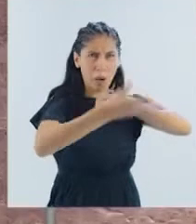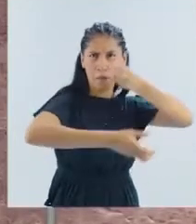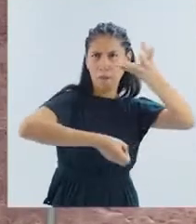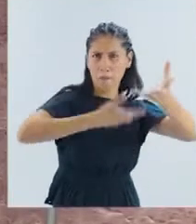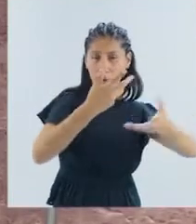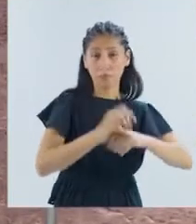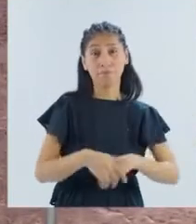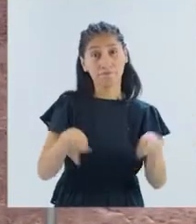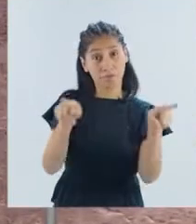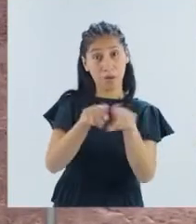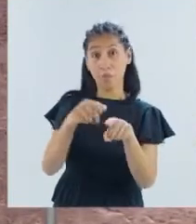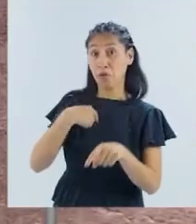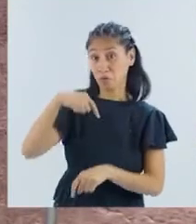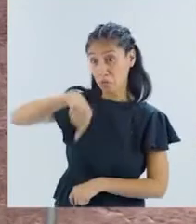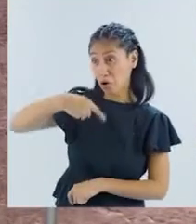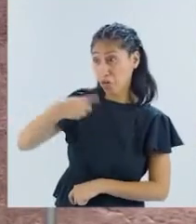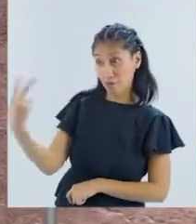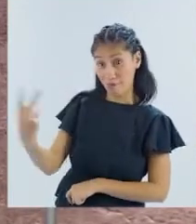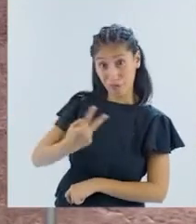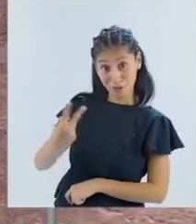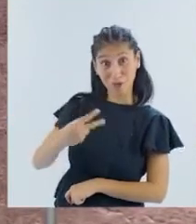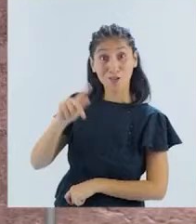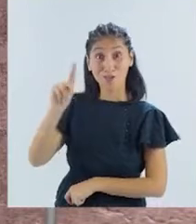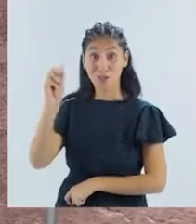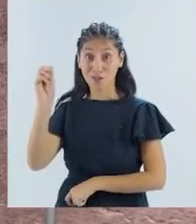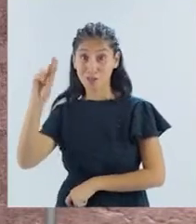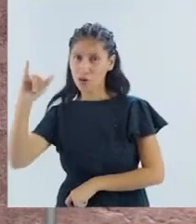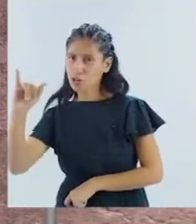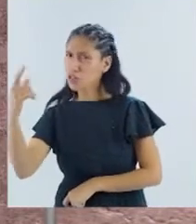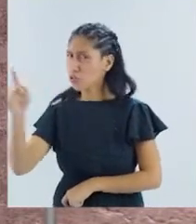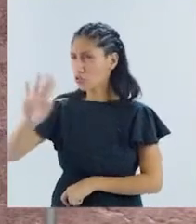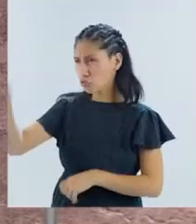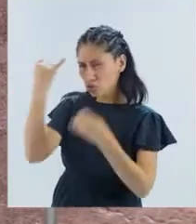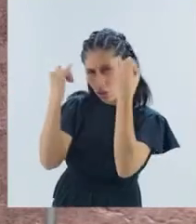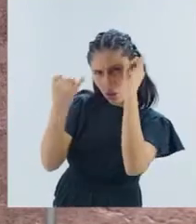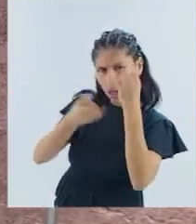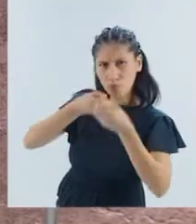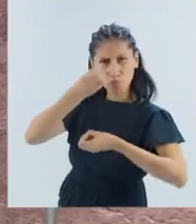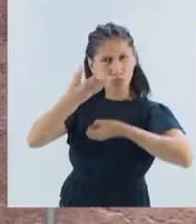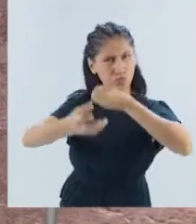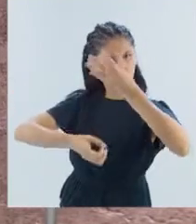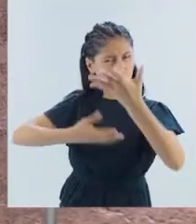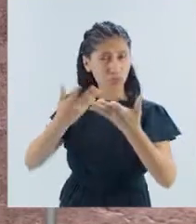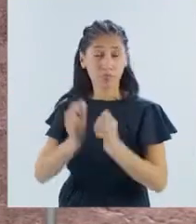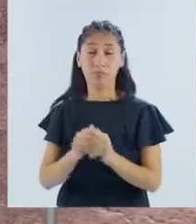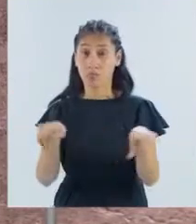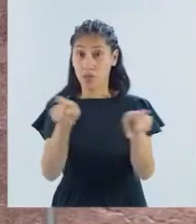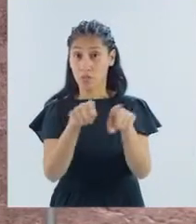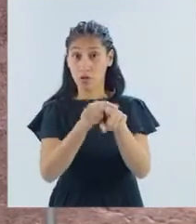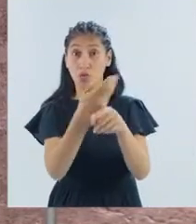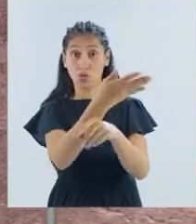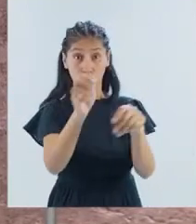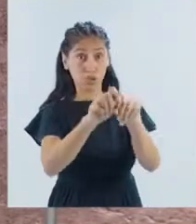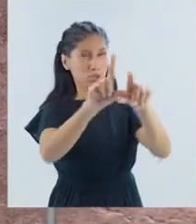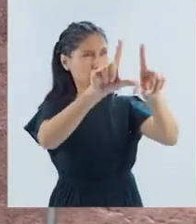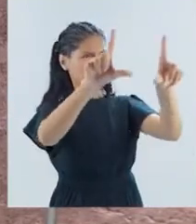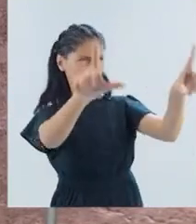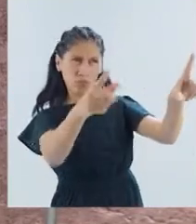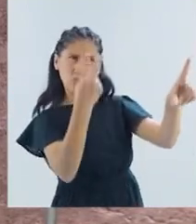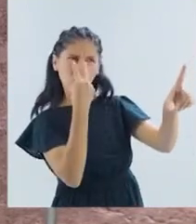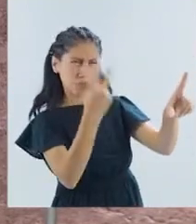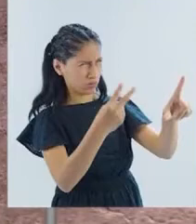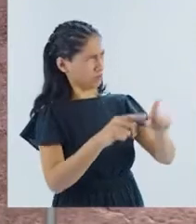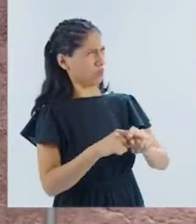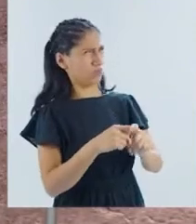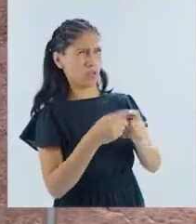propósito del debate que acabamos de tener con Cori, quiero decirles a las chicas y los chicos de la Pre Aprendo en Casa que no se dejen sorprender por